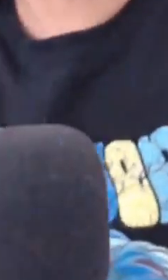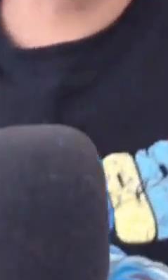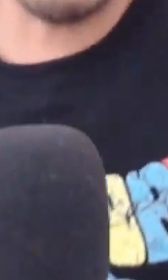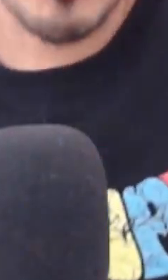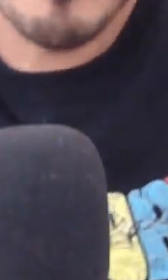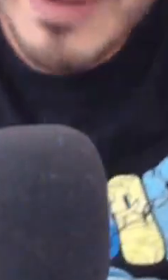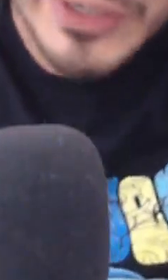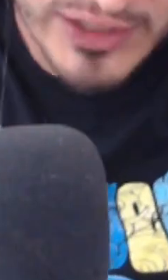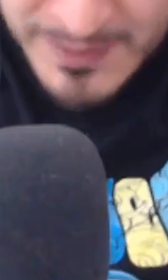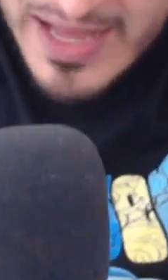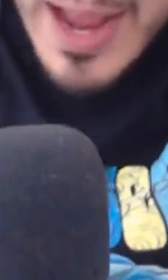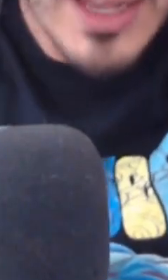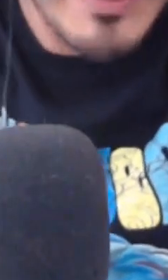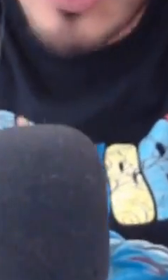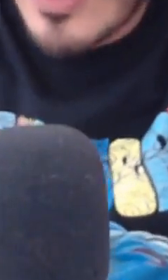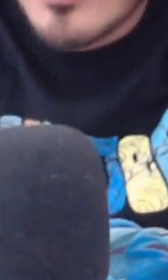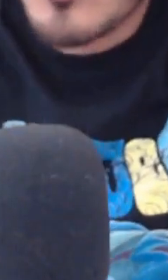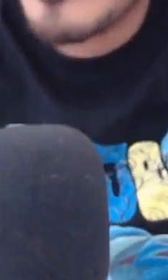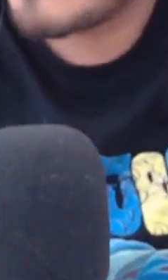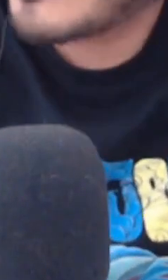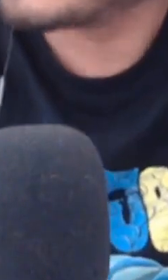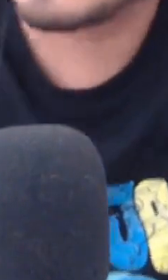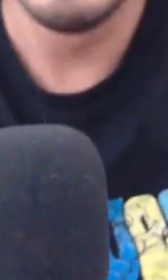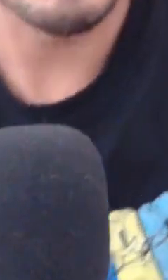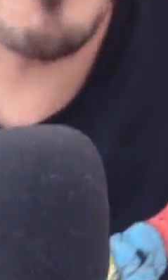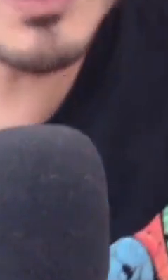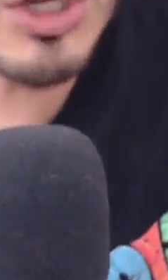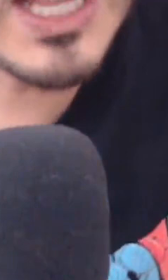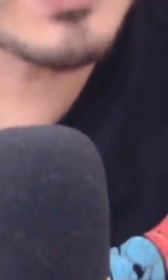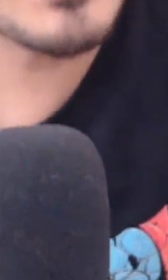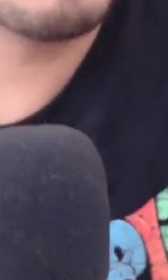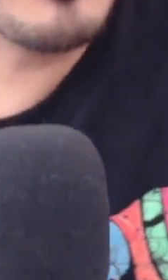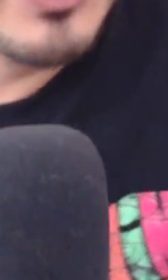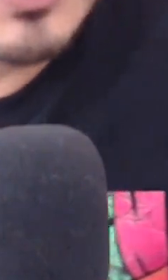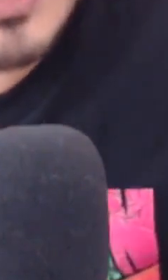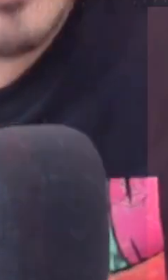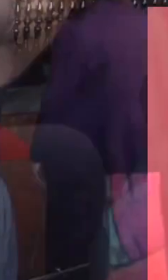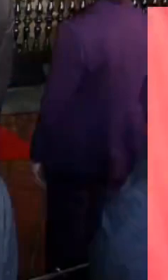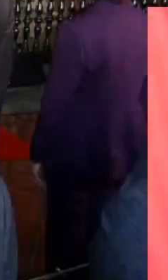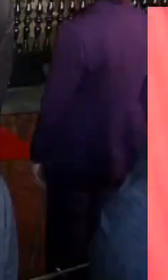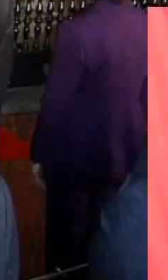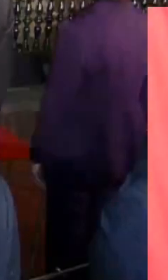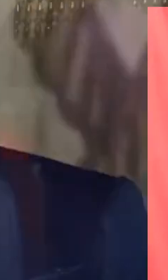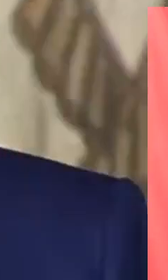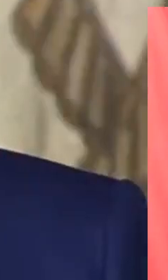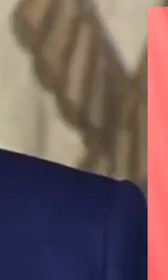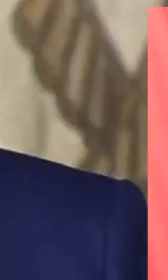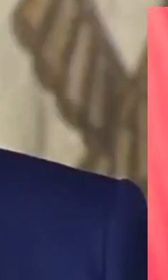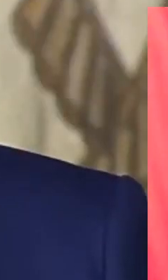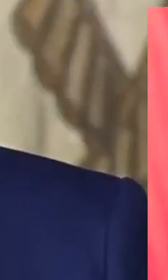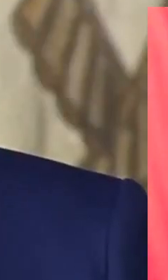Hola, hola, humano compatriota, se me está cayendo mi gorra cubana patriótica. Compatriota, se acabó el cuarto informe